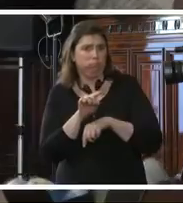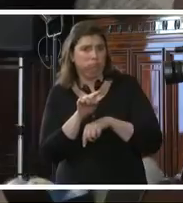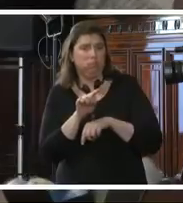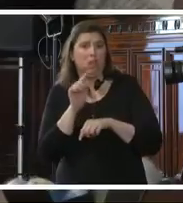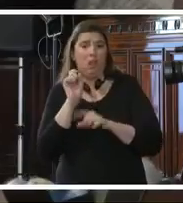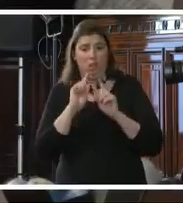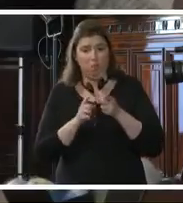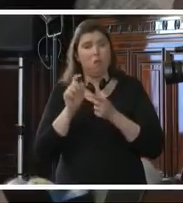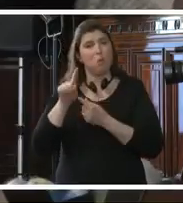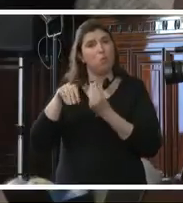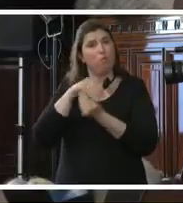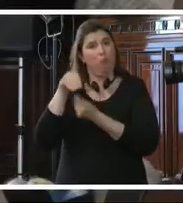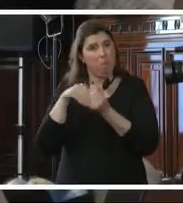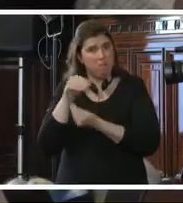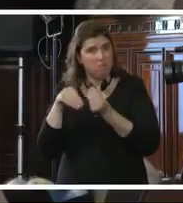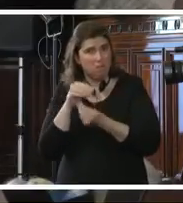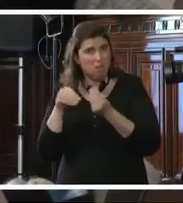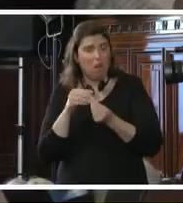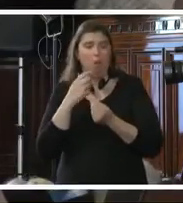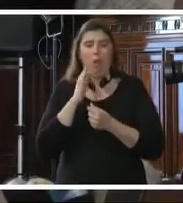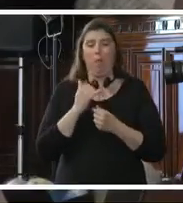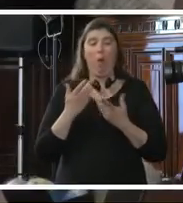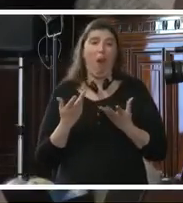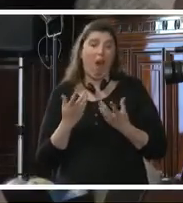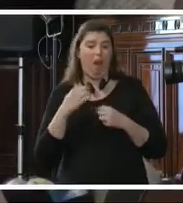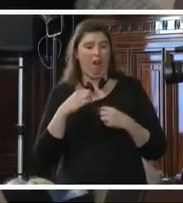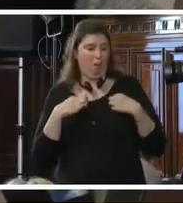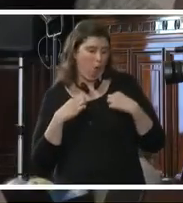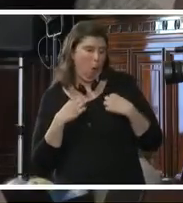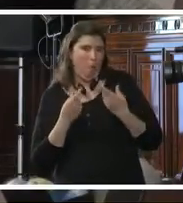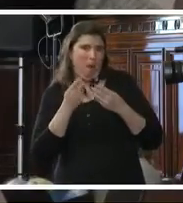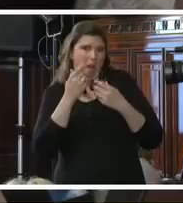y su familia, en razón de la ropa que usaba, a las horas